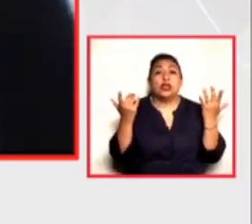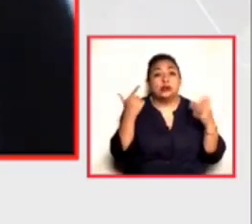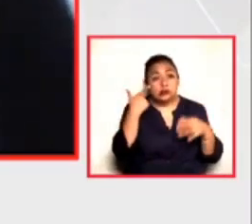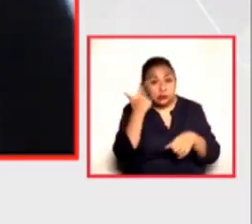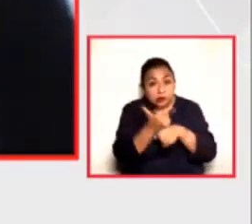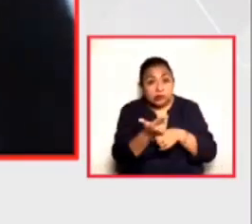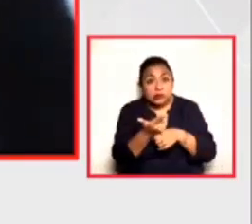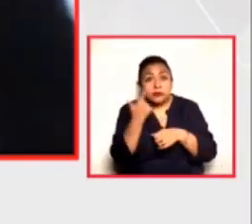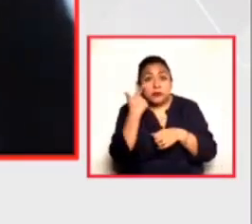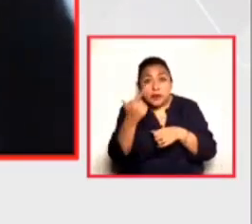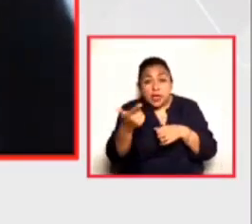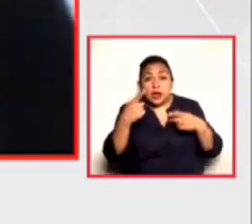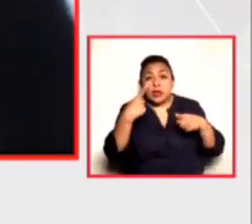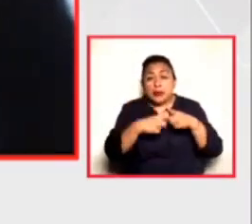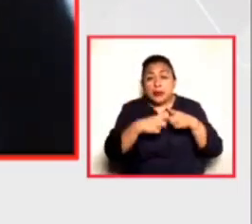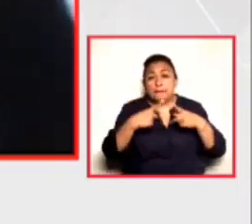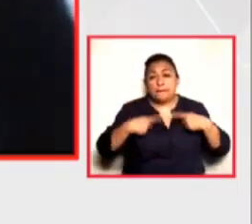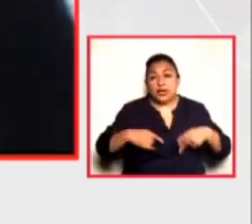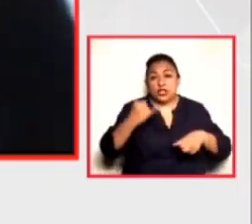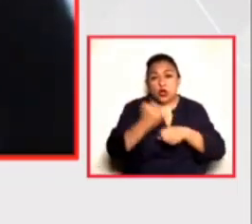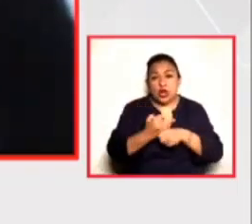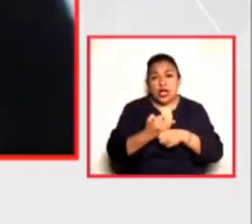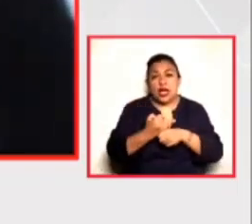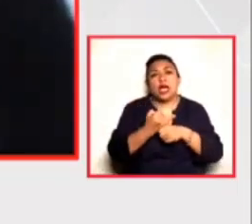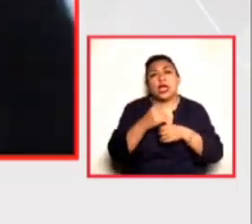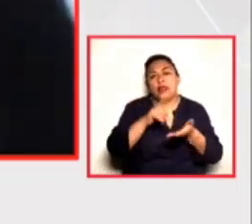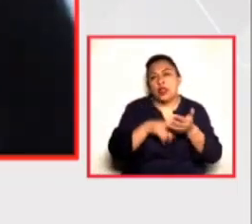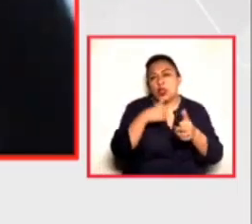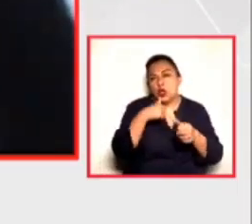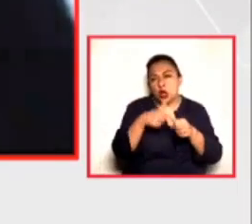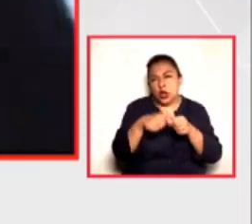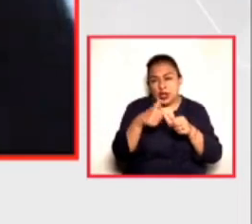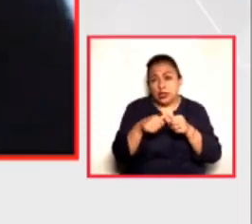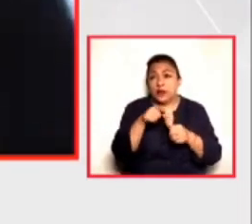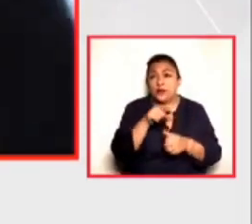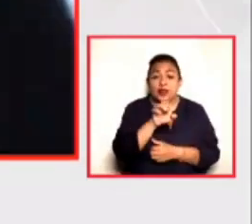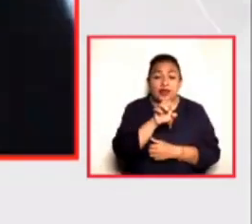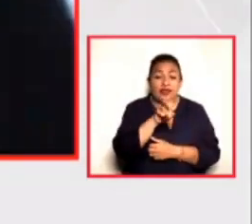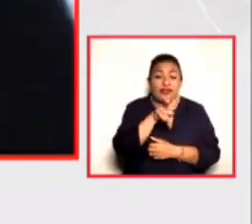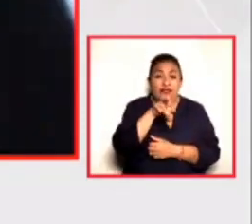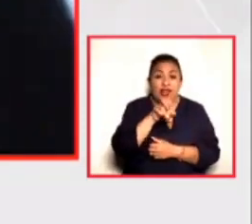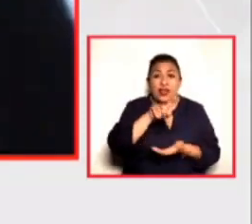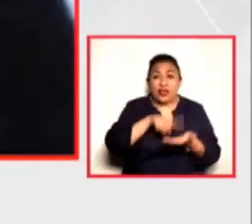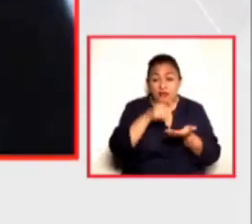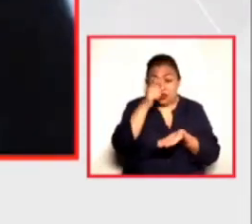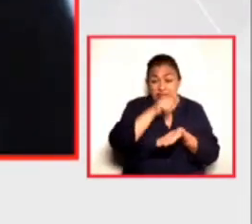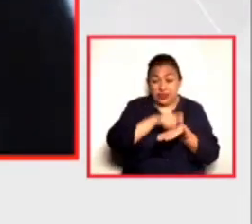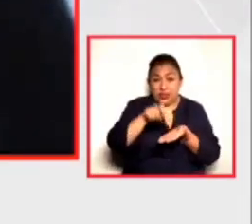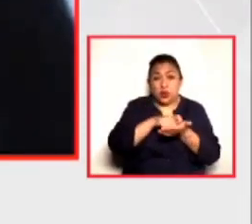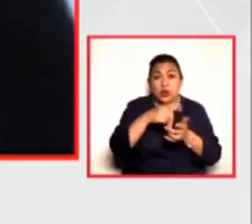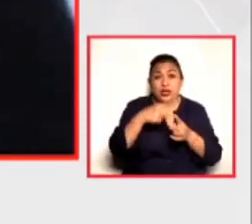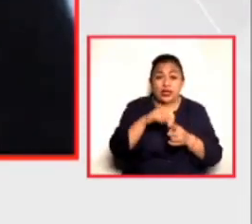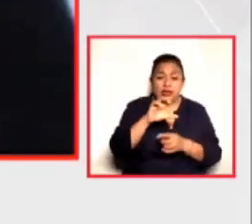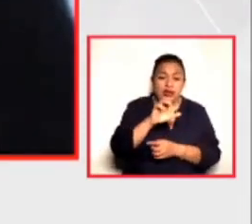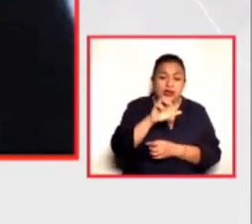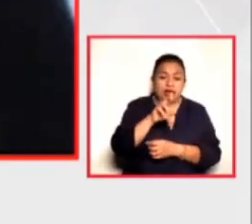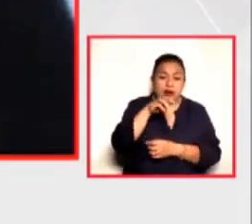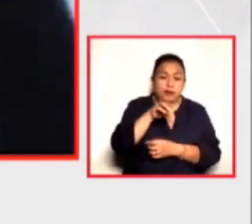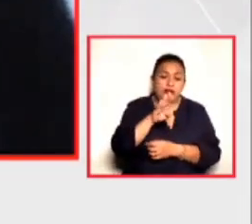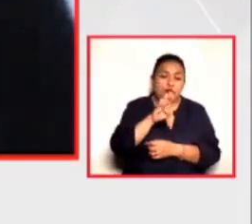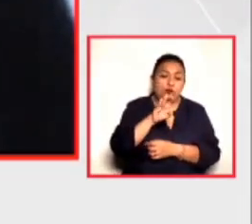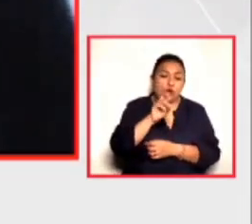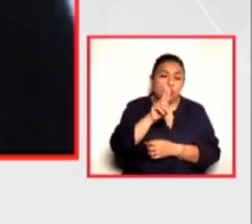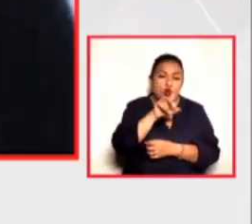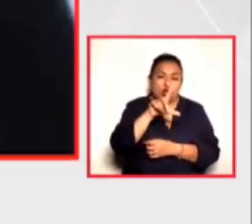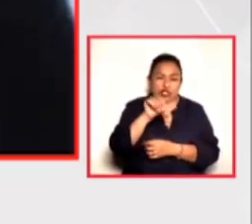de personajes a través de las letras. Eva reencarna a través, por medio de la escritura de Carmen Boullosa, con un libro en donde conoceremos la